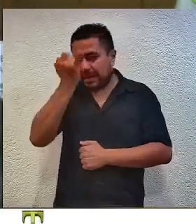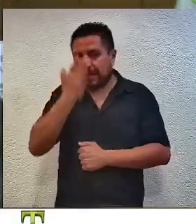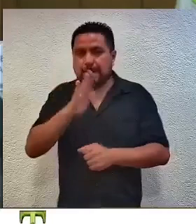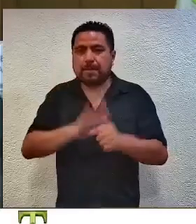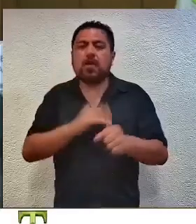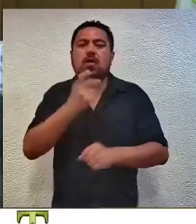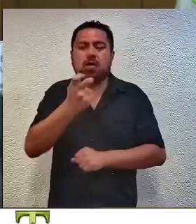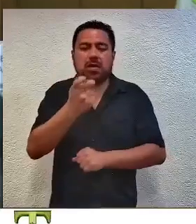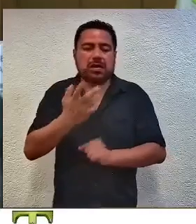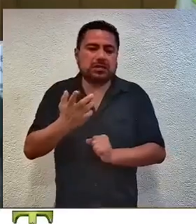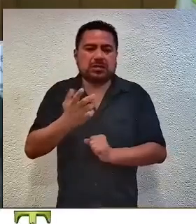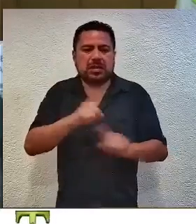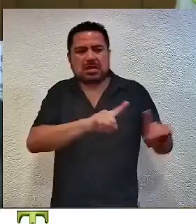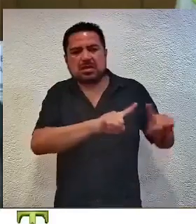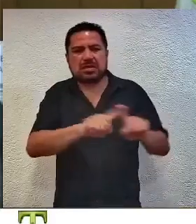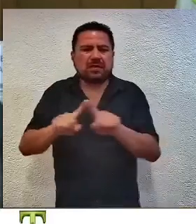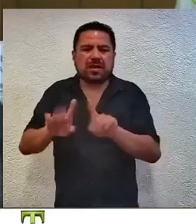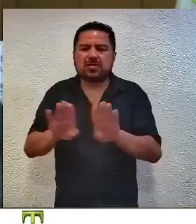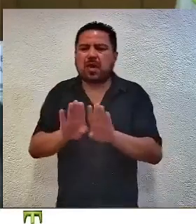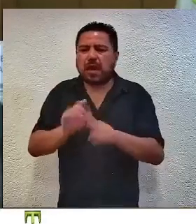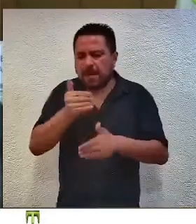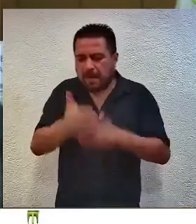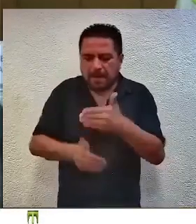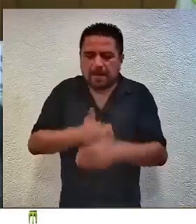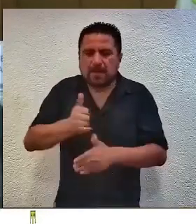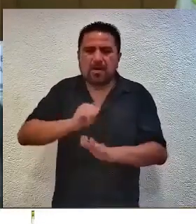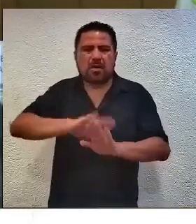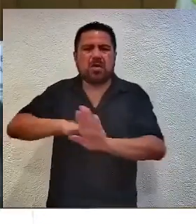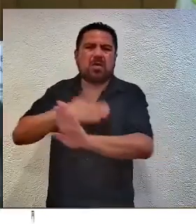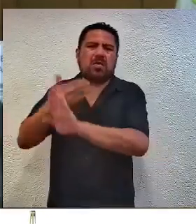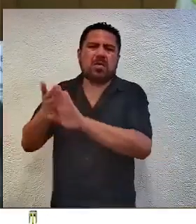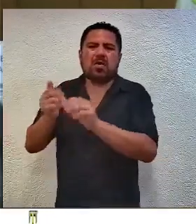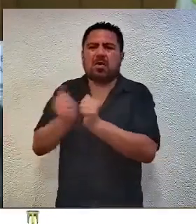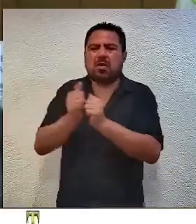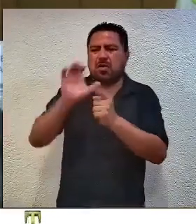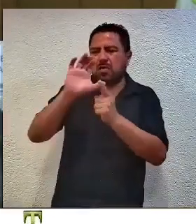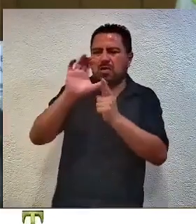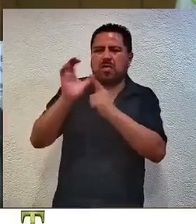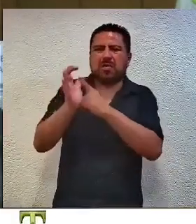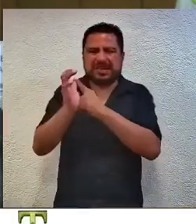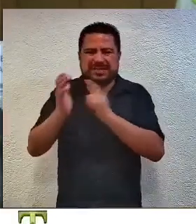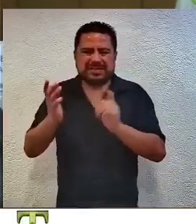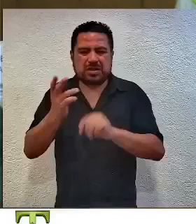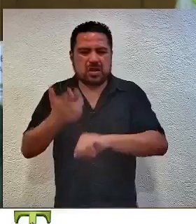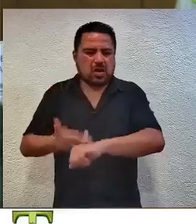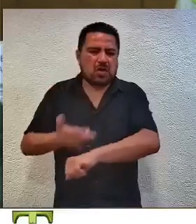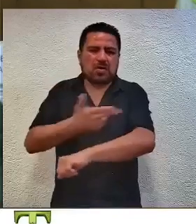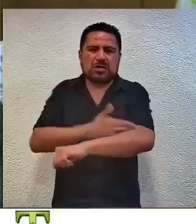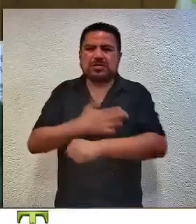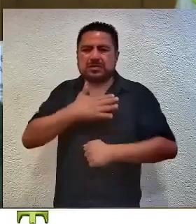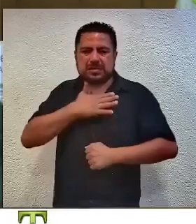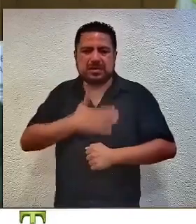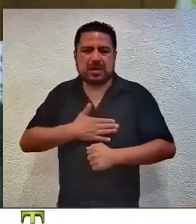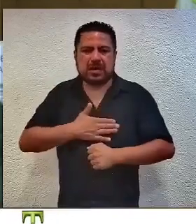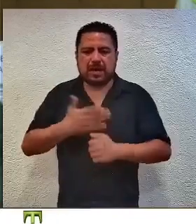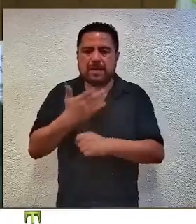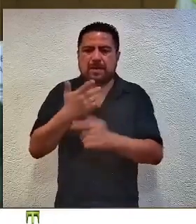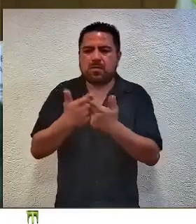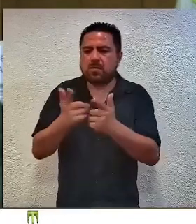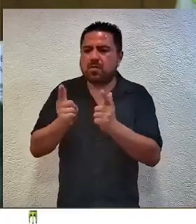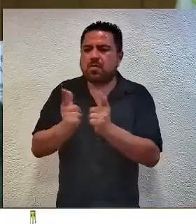ello la existencia de diversos procedimientos en su contra ante la Comisión de Honestidad y Justicia del Partido